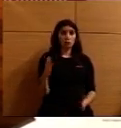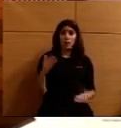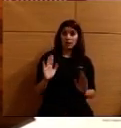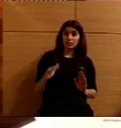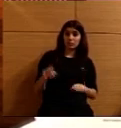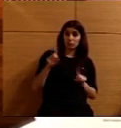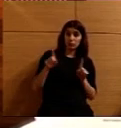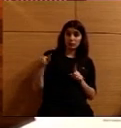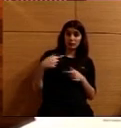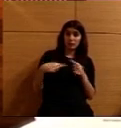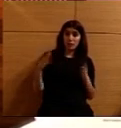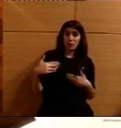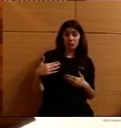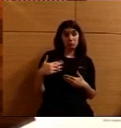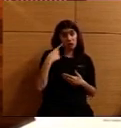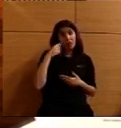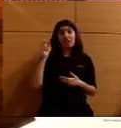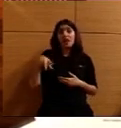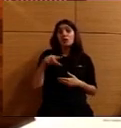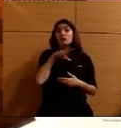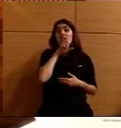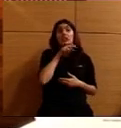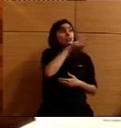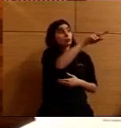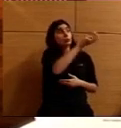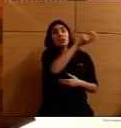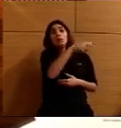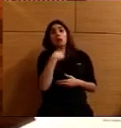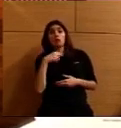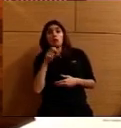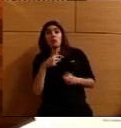existe. Pues alguien tendrá razón, o ustedes o nosotros.